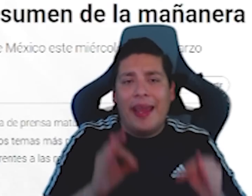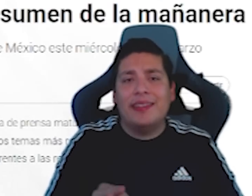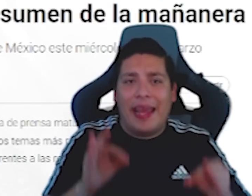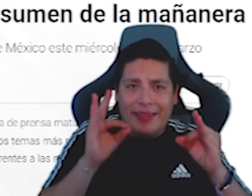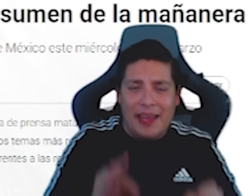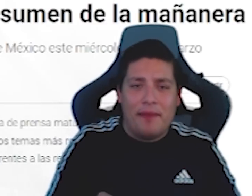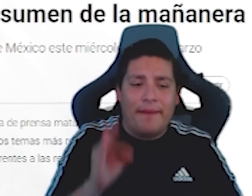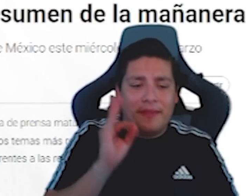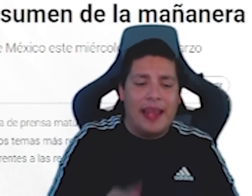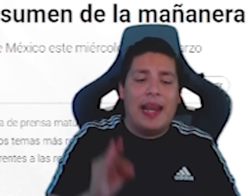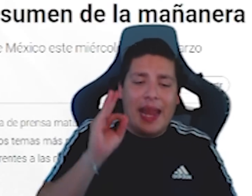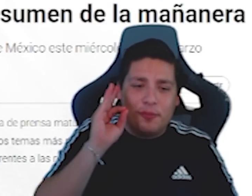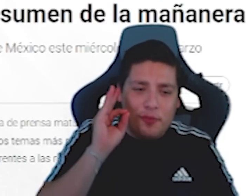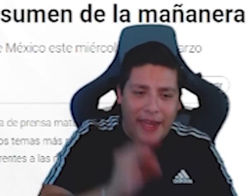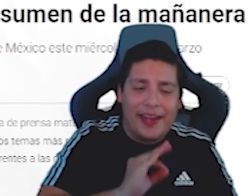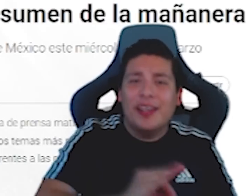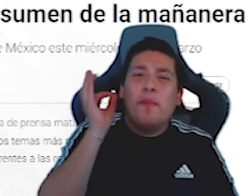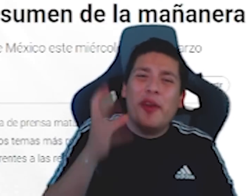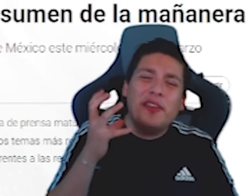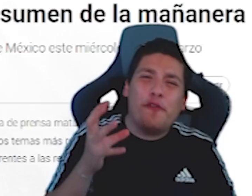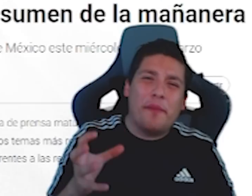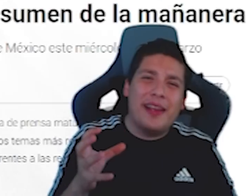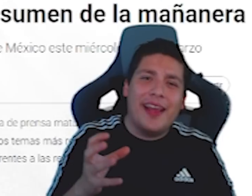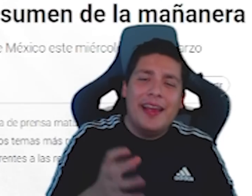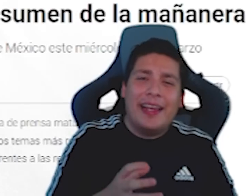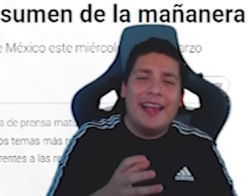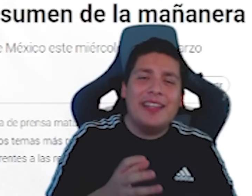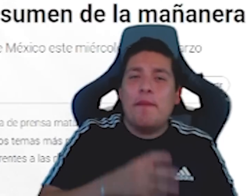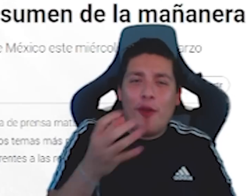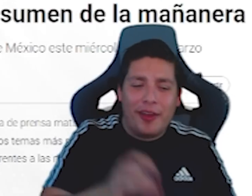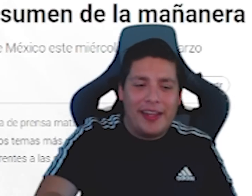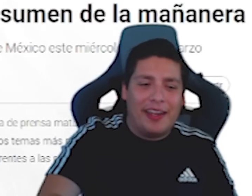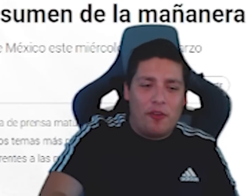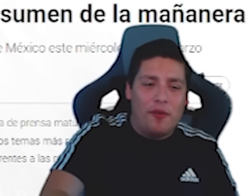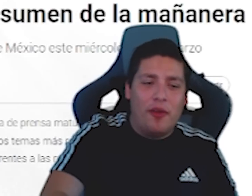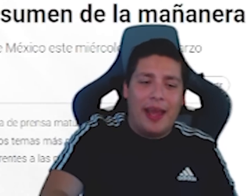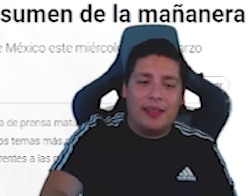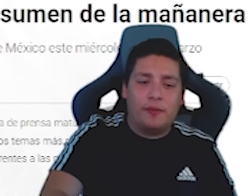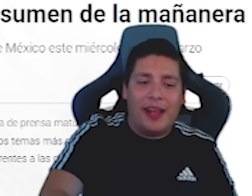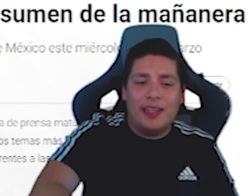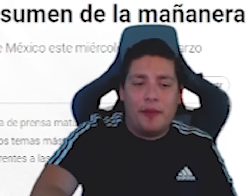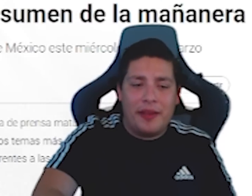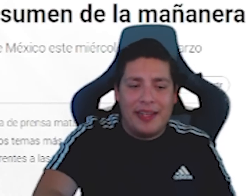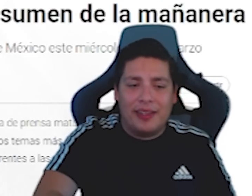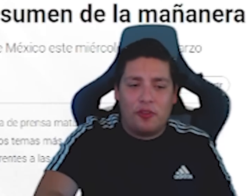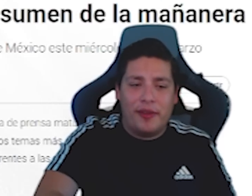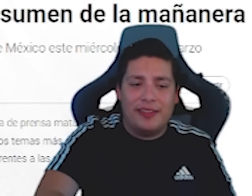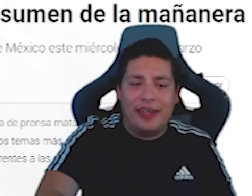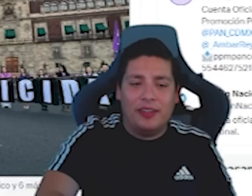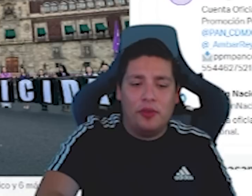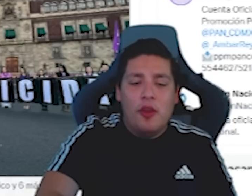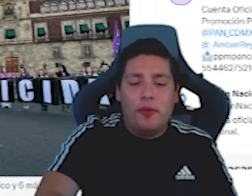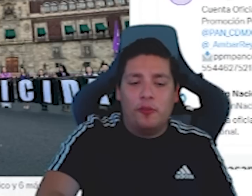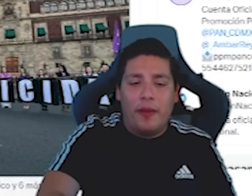claro es el tema de las mujeres. Por eso, familia, es hipócrita como las falsas feministas,